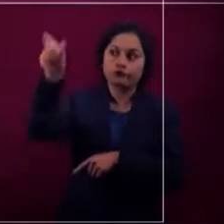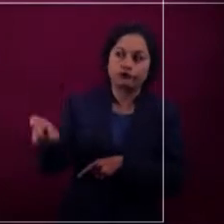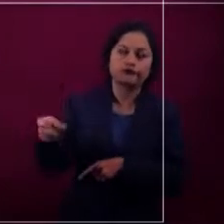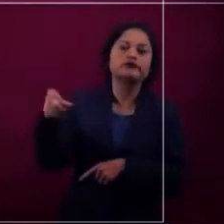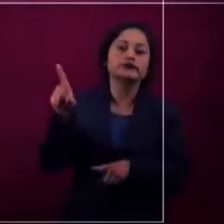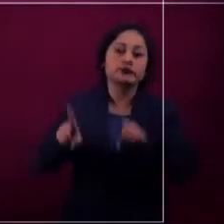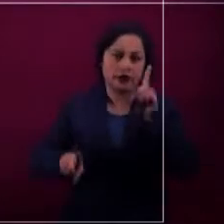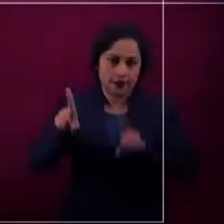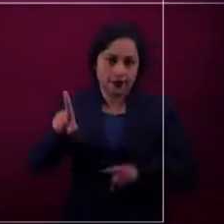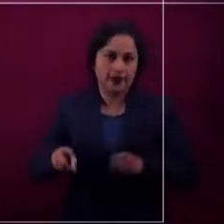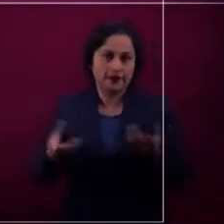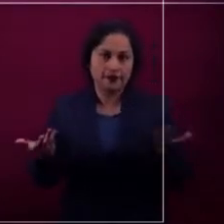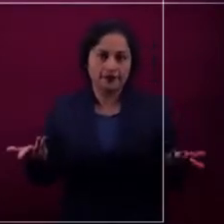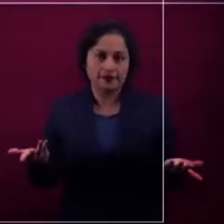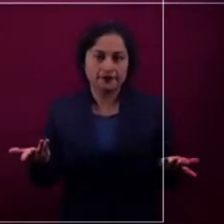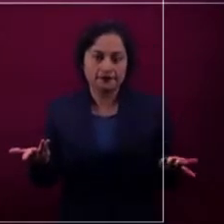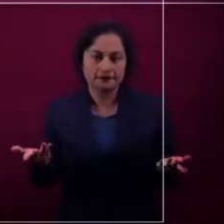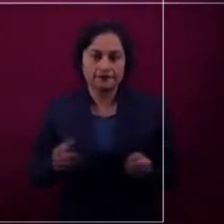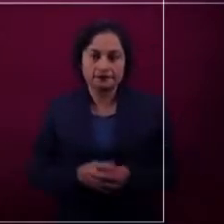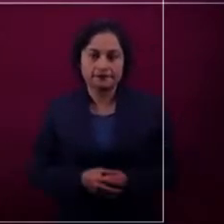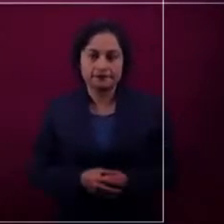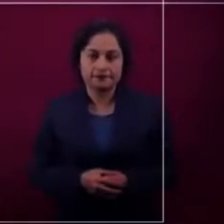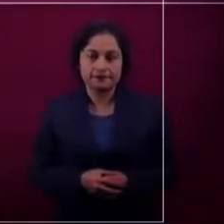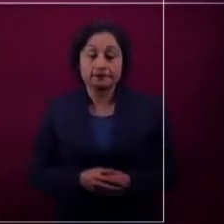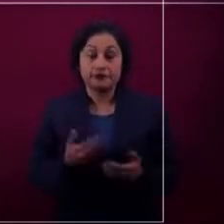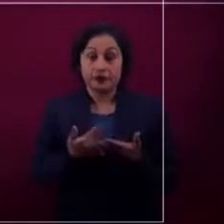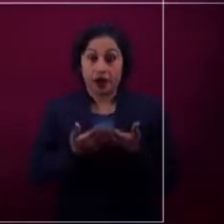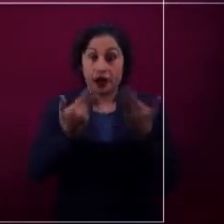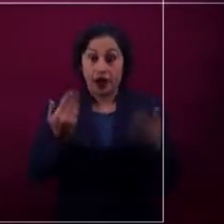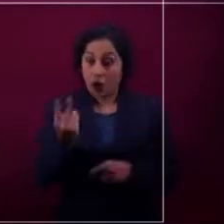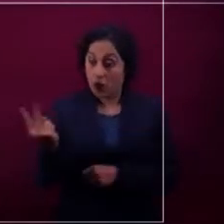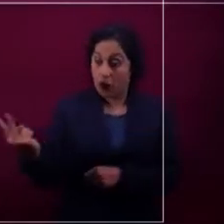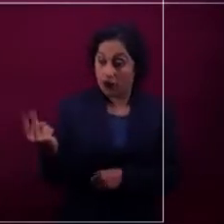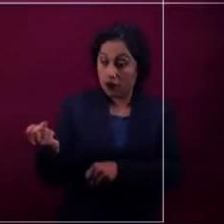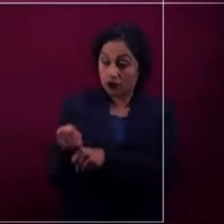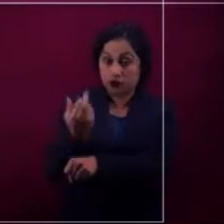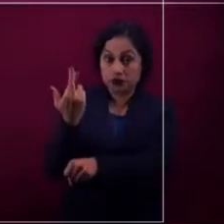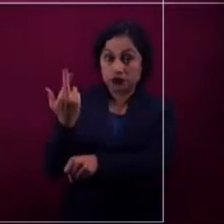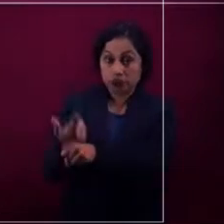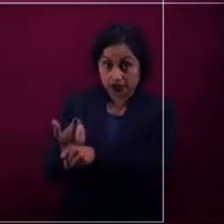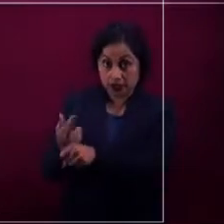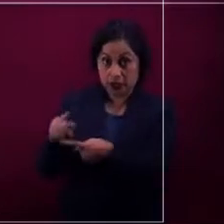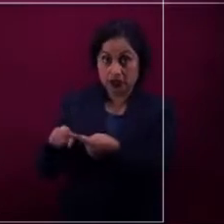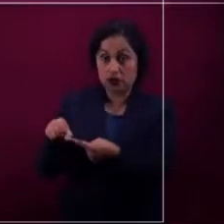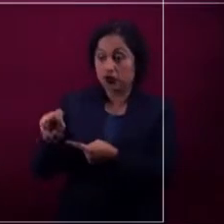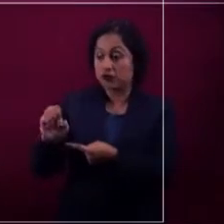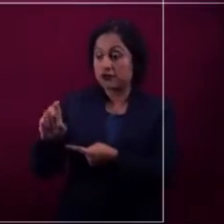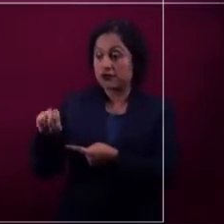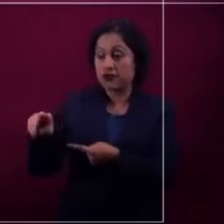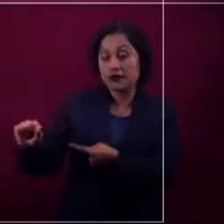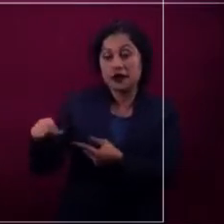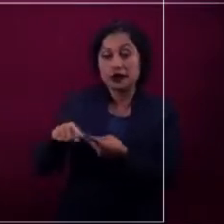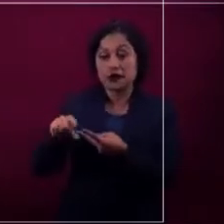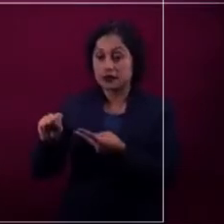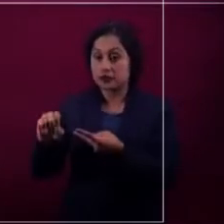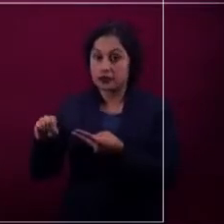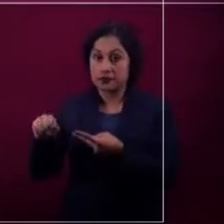Y ahora, con el apoyo de los dos secretarios, de Marina y de la Defensa,